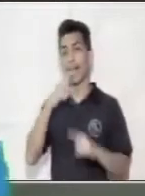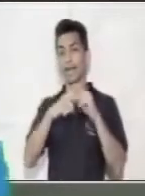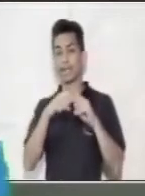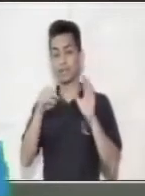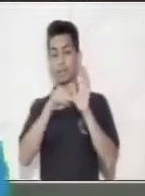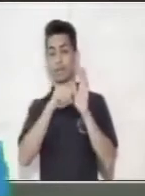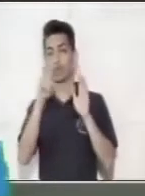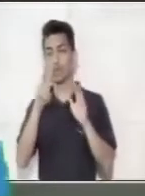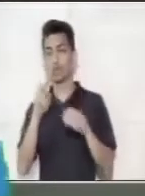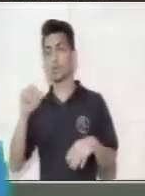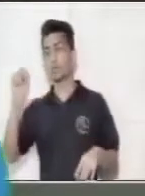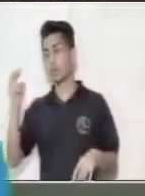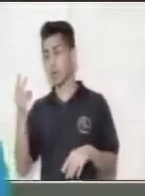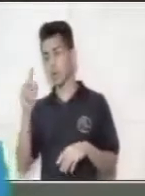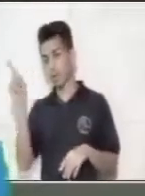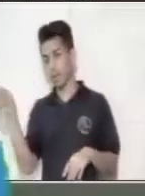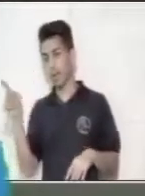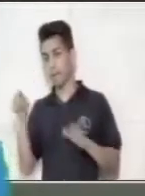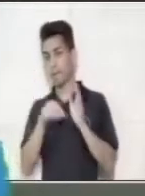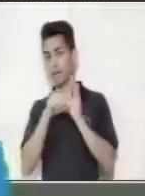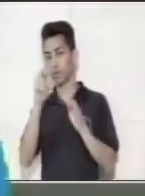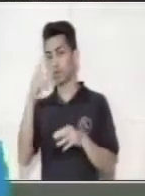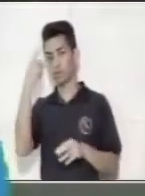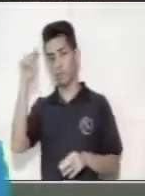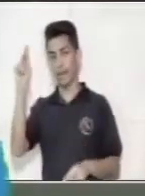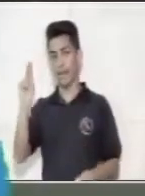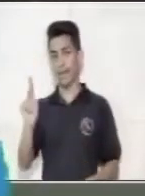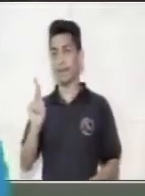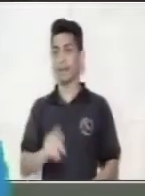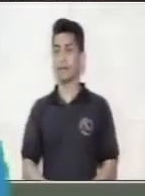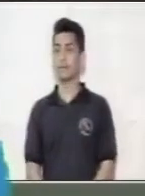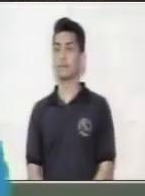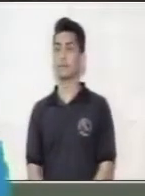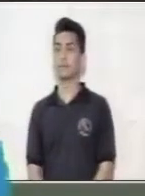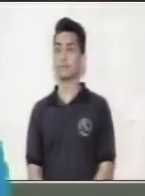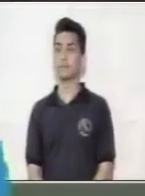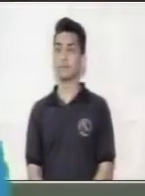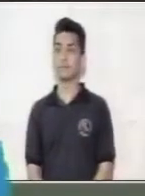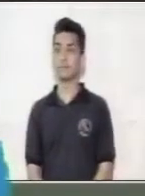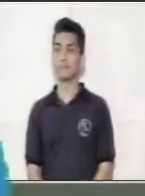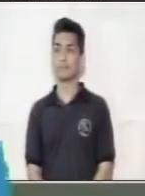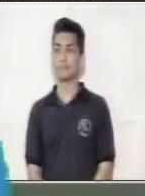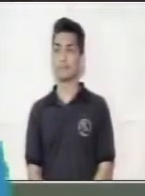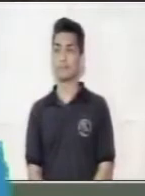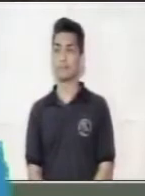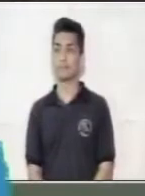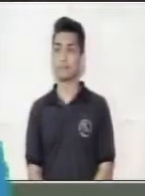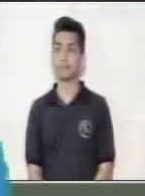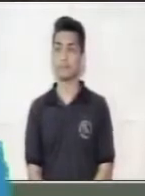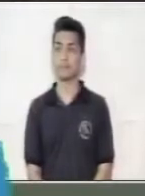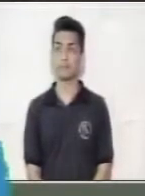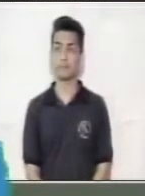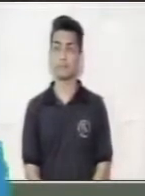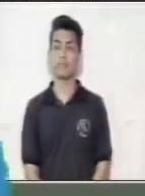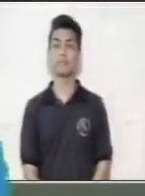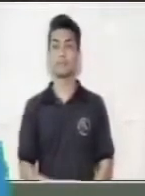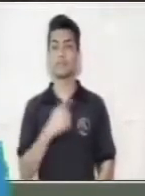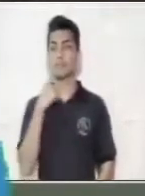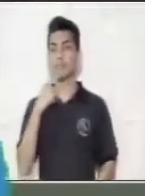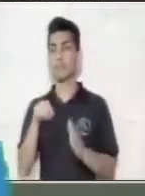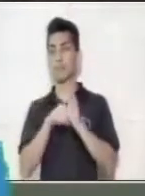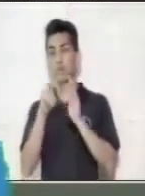X y segunda coordenada para Y. Entonces ahora, primer coordenada, que sería menos